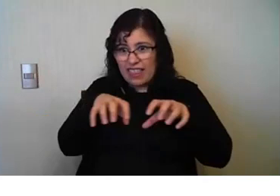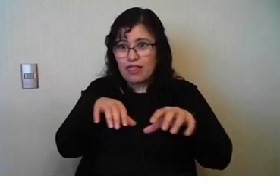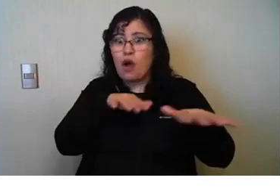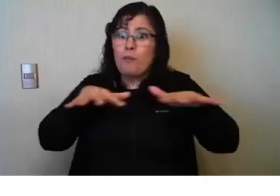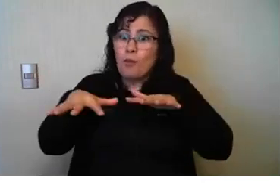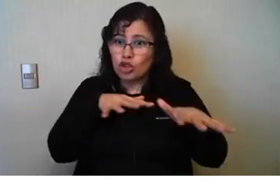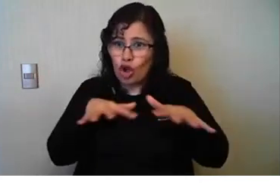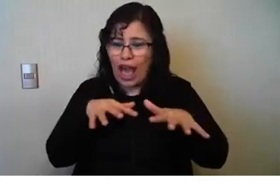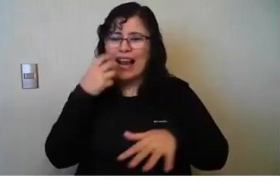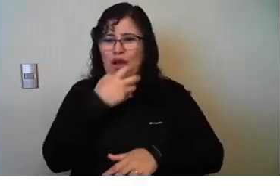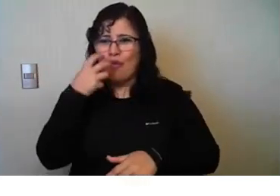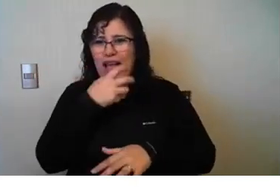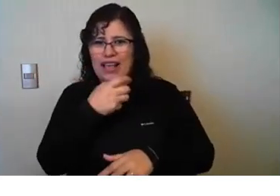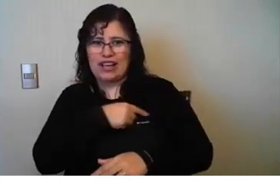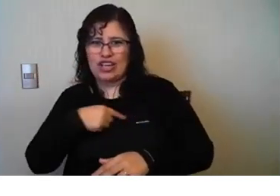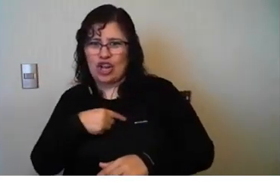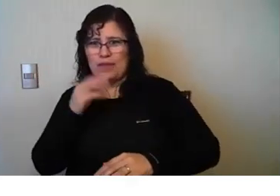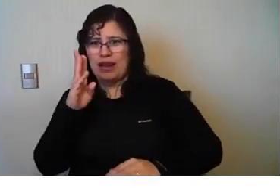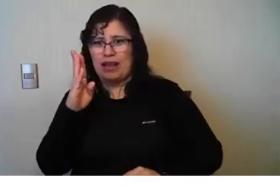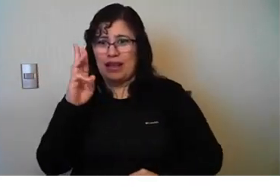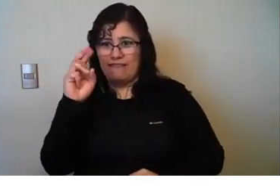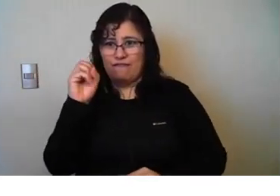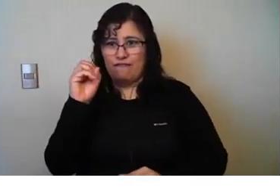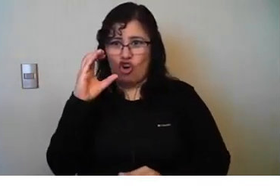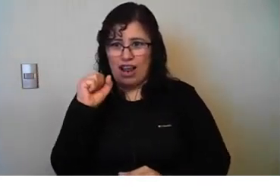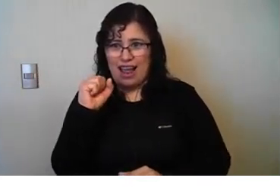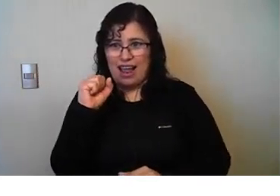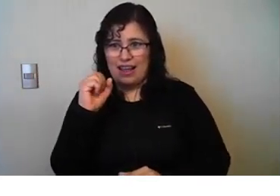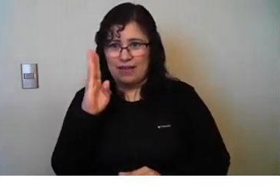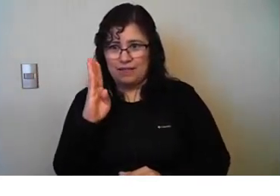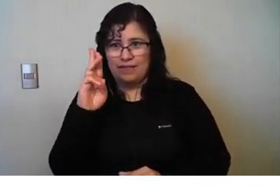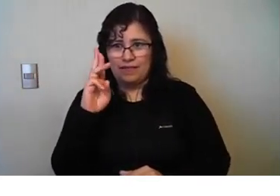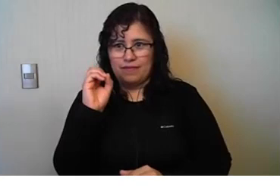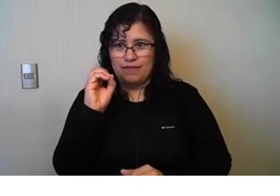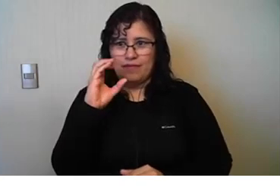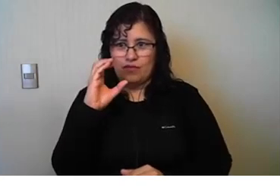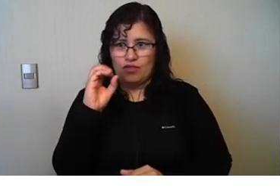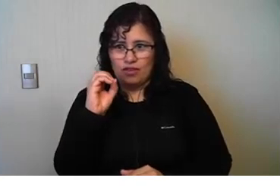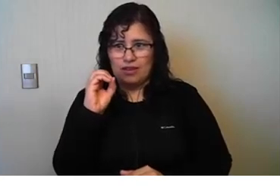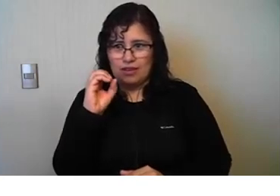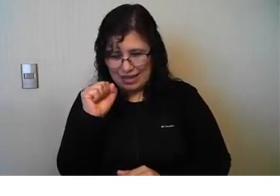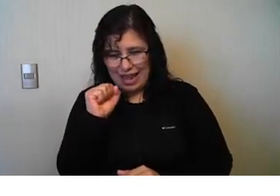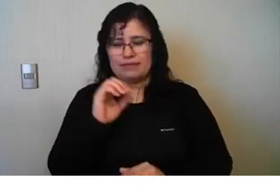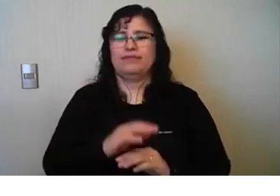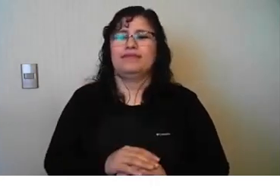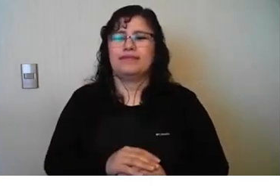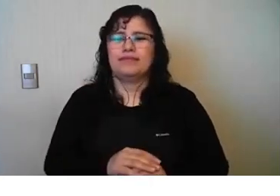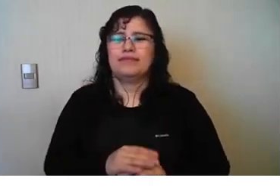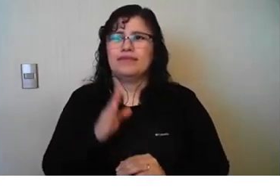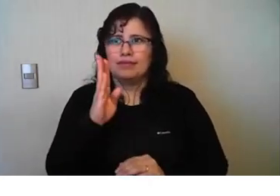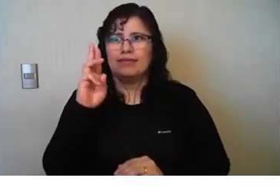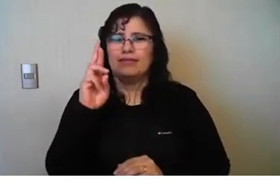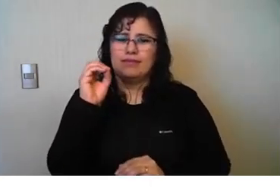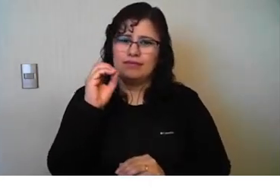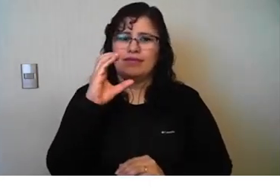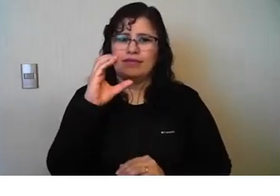área de Broca. Y para eso la referencia de estos límites son importantes,